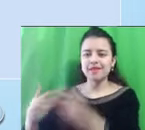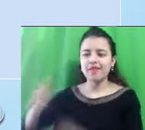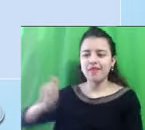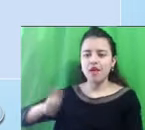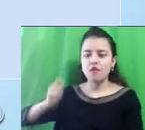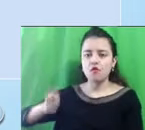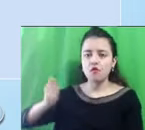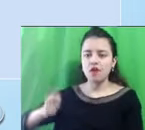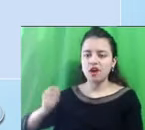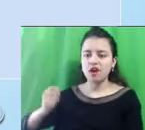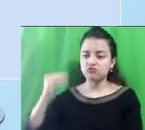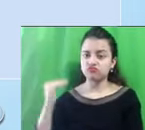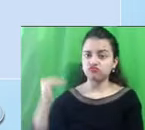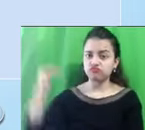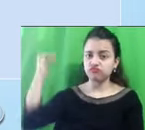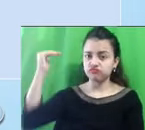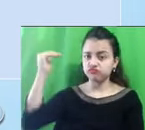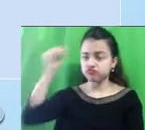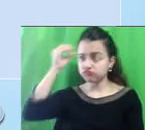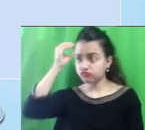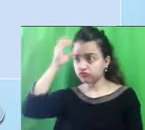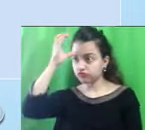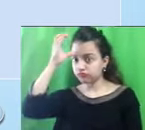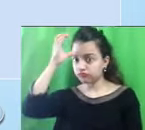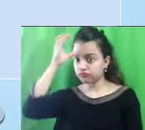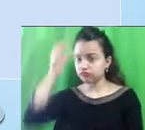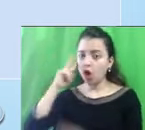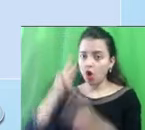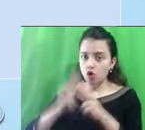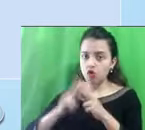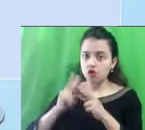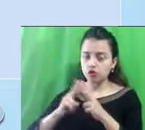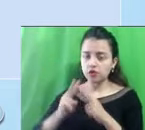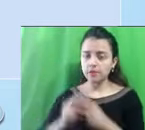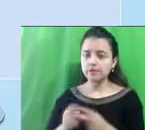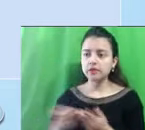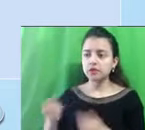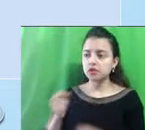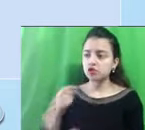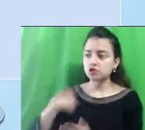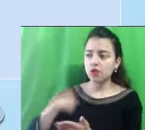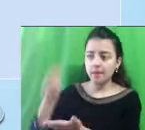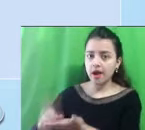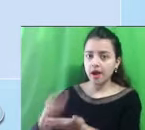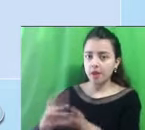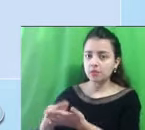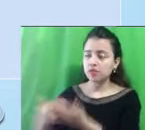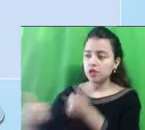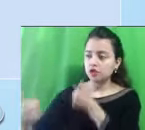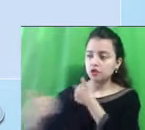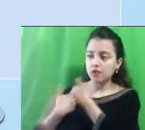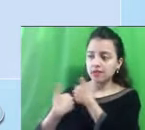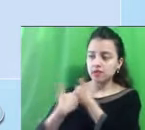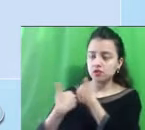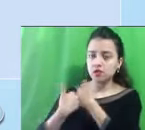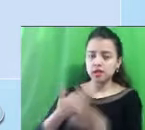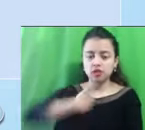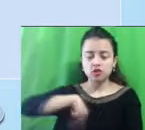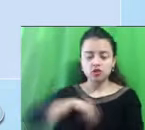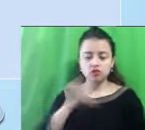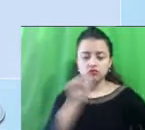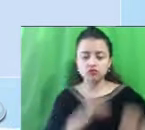empresa. También importante mencionar que la empresa fue accionada en 4 acciones de tutela durante toda la vigencia, de las cuales